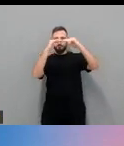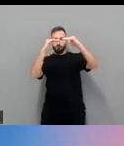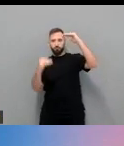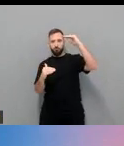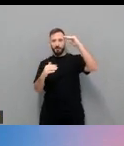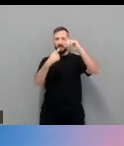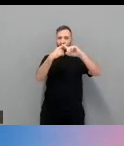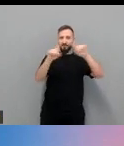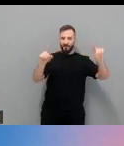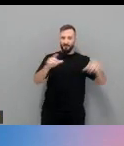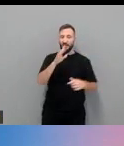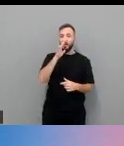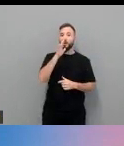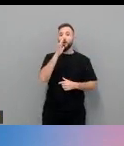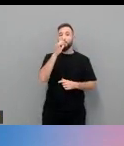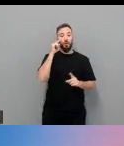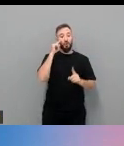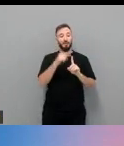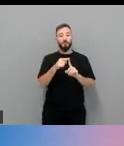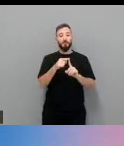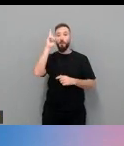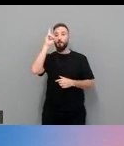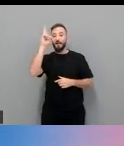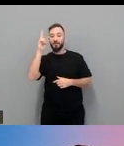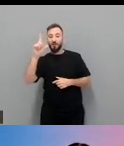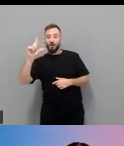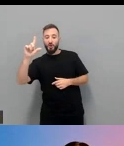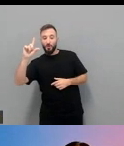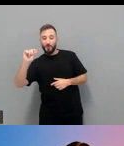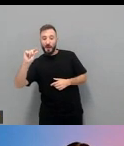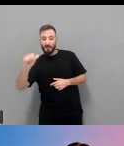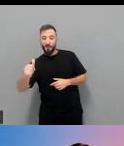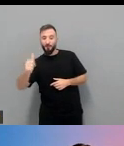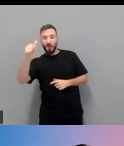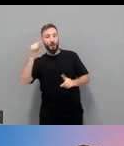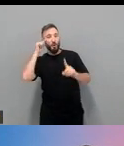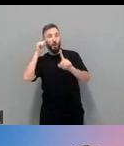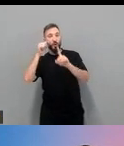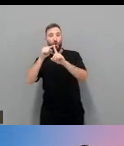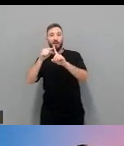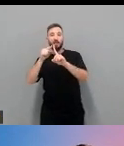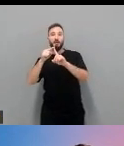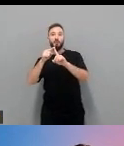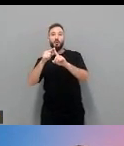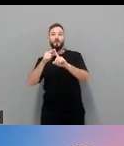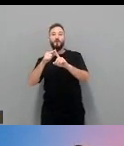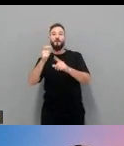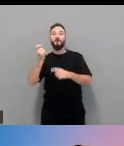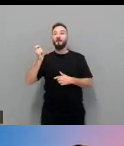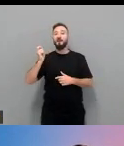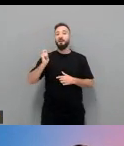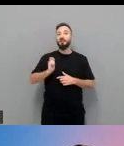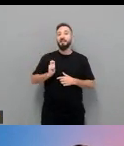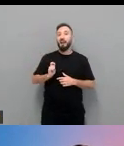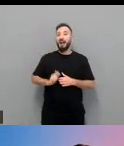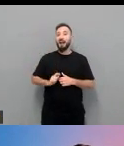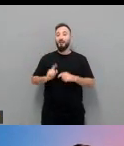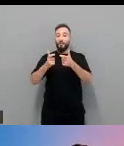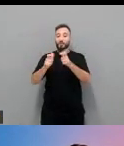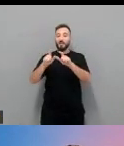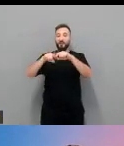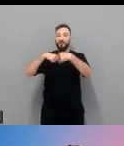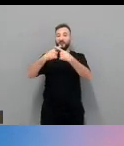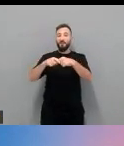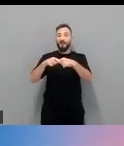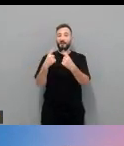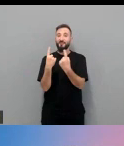porque son más pagas las de la pensión no contributiva para equilibrar esa falta de ingresos en la unidad familiar,